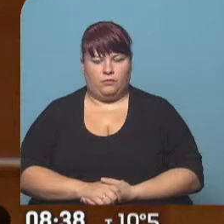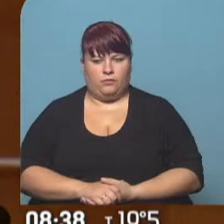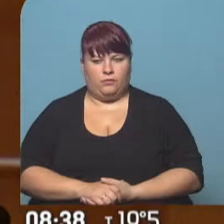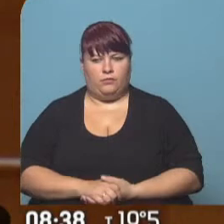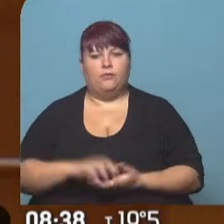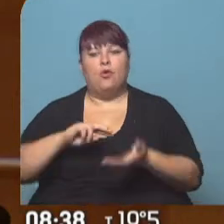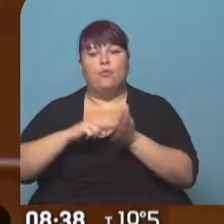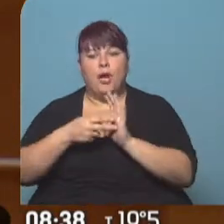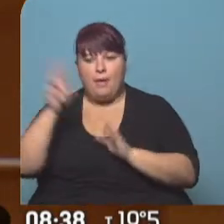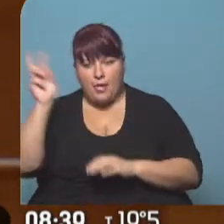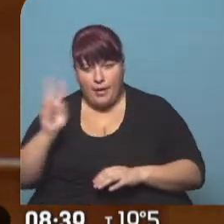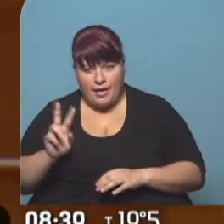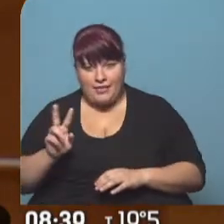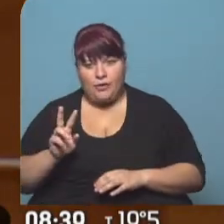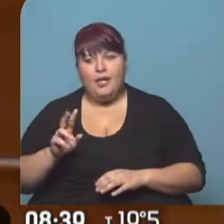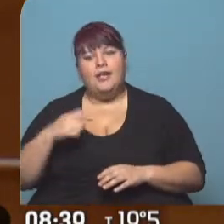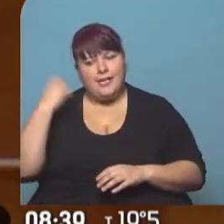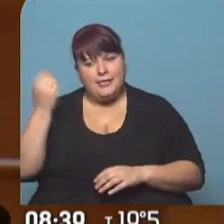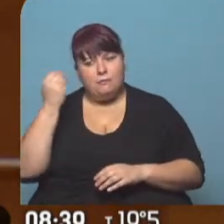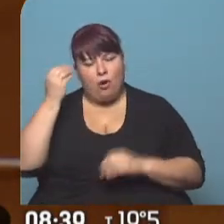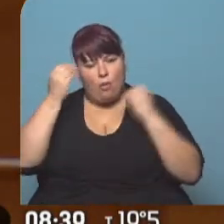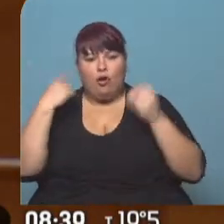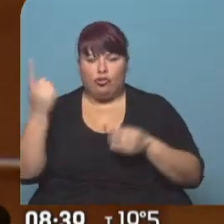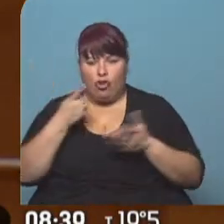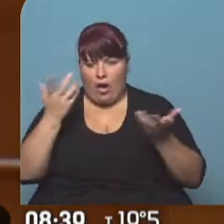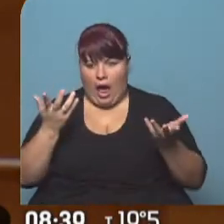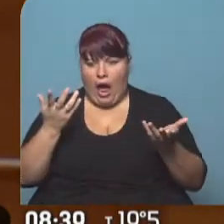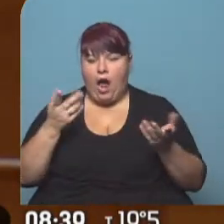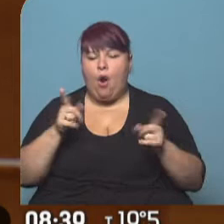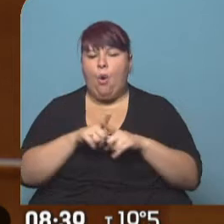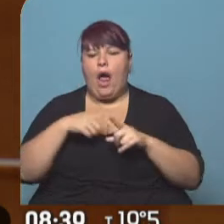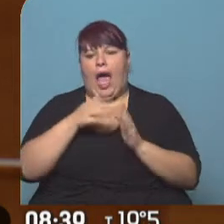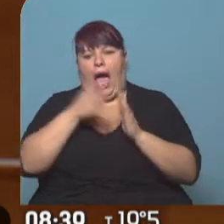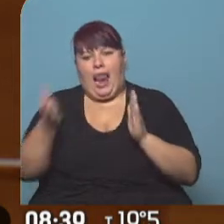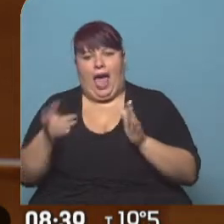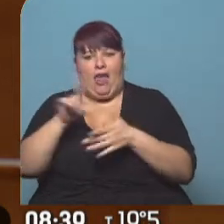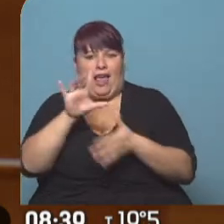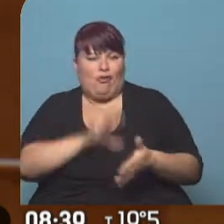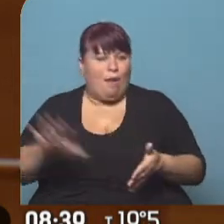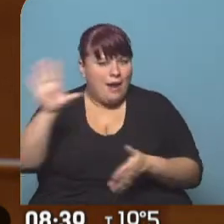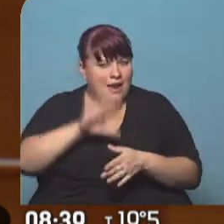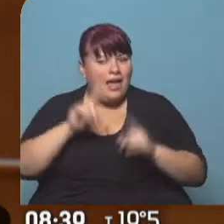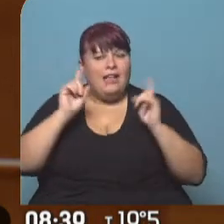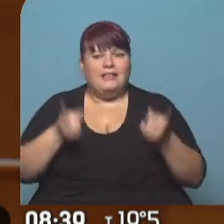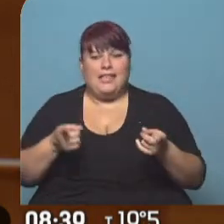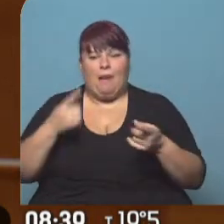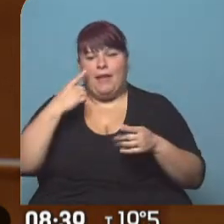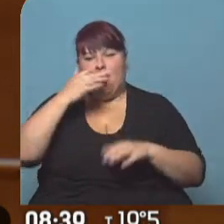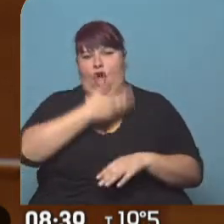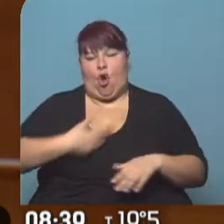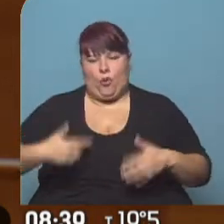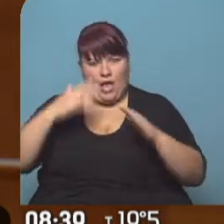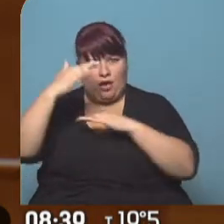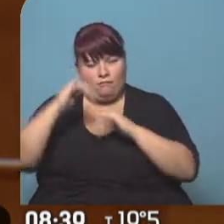la crisis de venezuela nos importa a todos claro como vecinos de latinoamérica pero también a nivel institucional